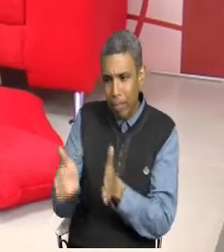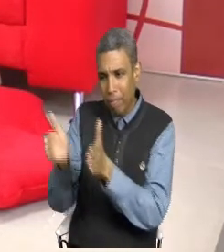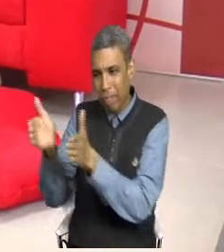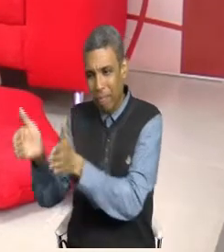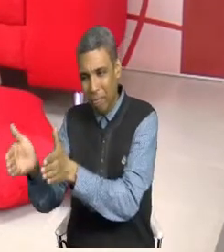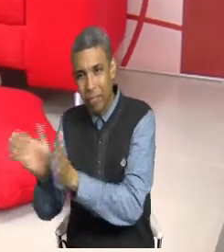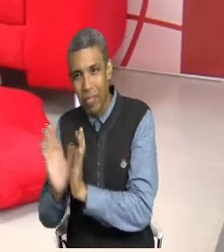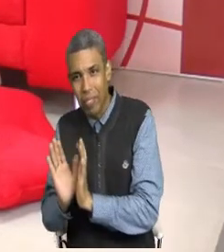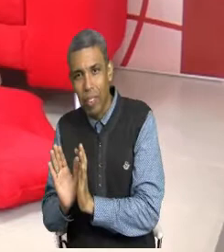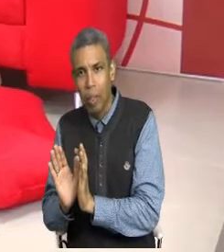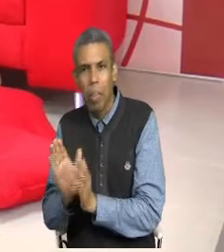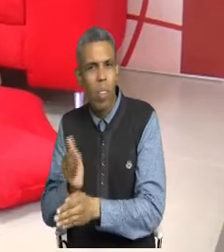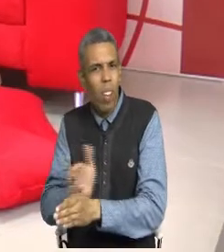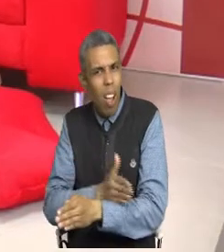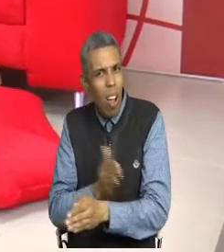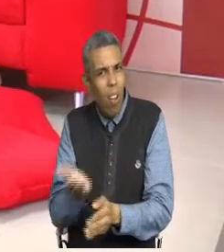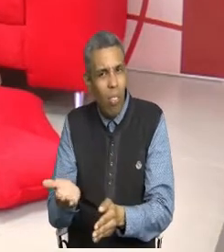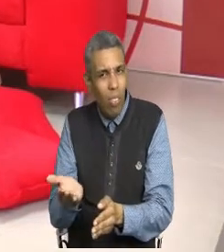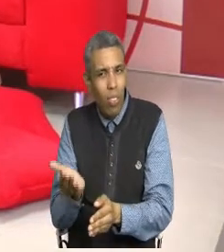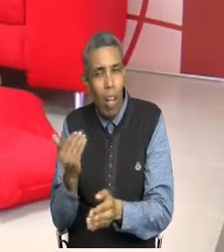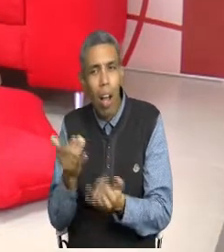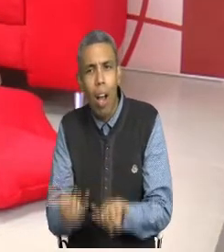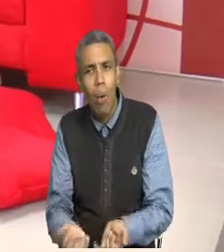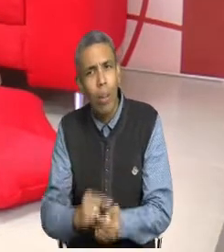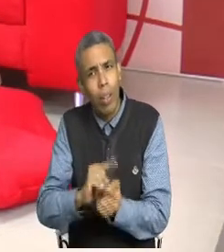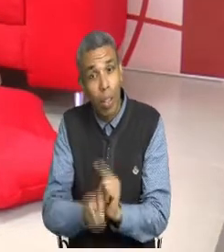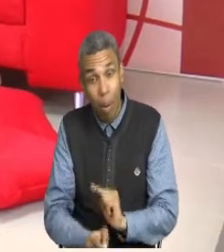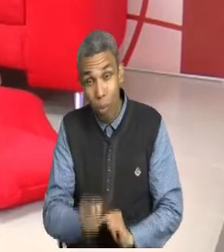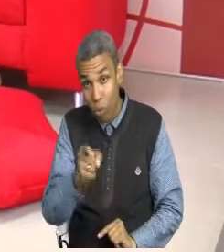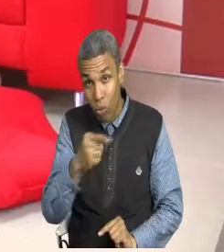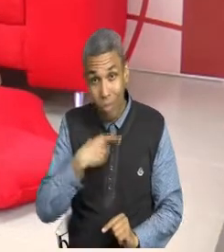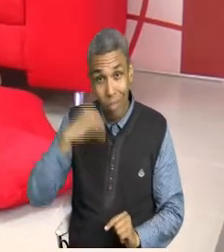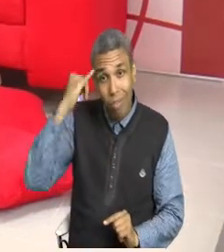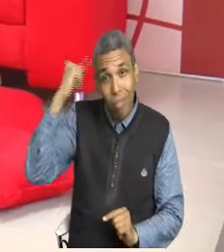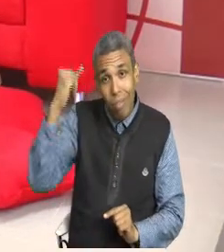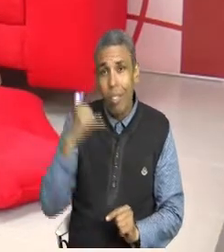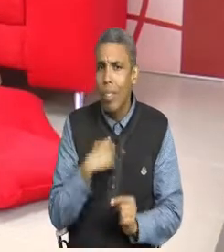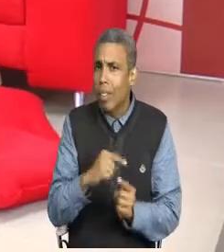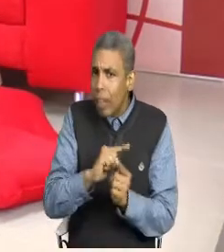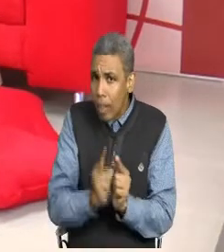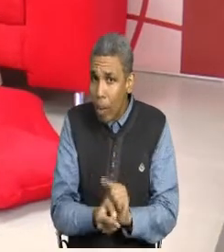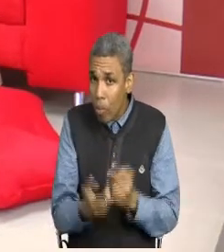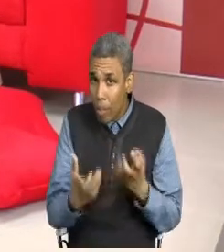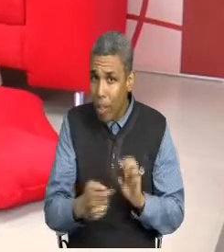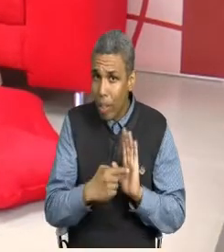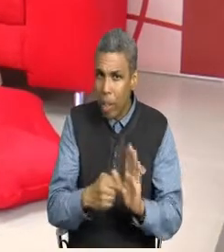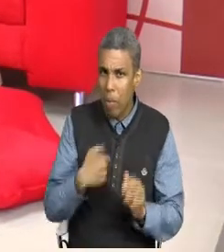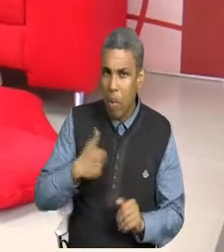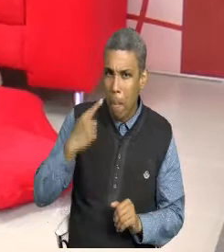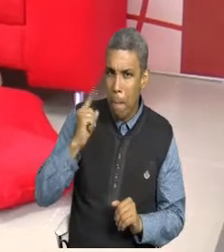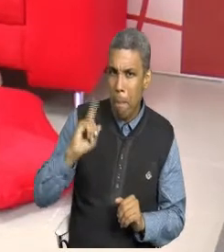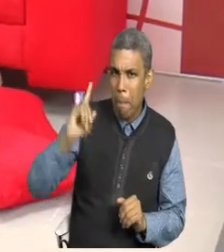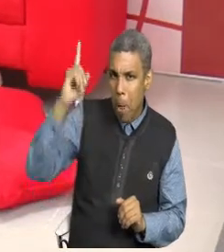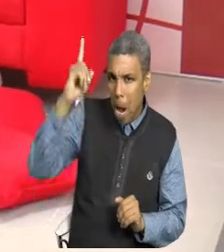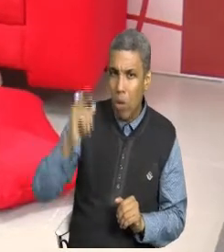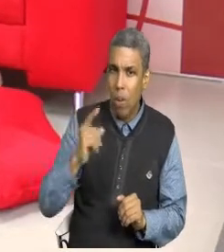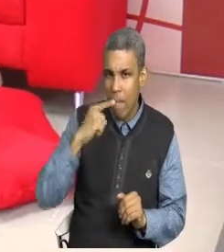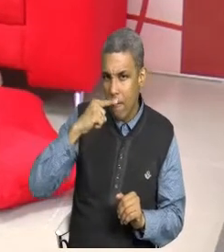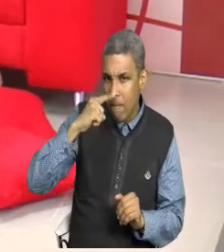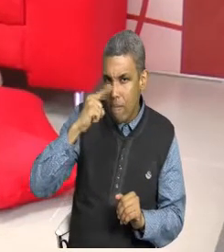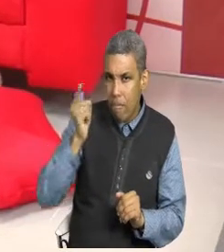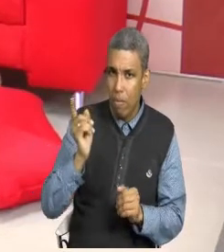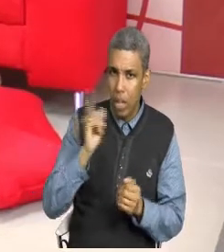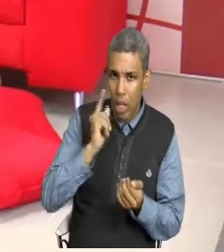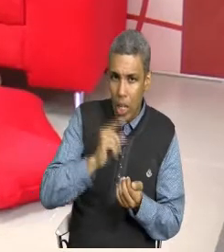tomando, y esto quieren ustedes innovarlo, quieren ustedes mostrarlo aquí en Barranca Bermeja. ¿Les